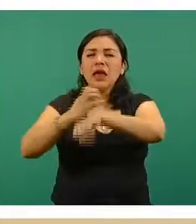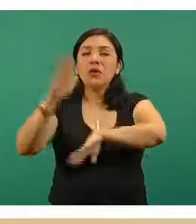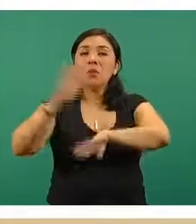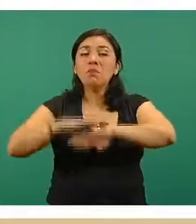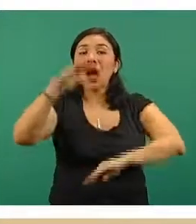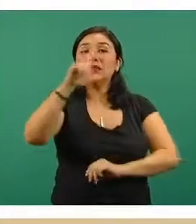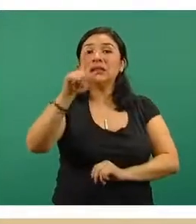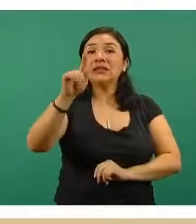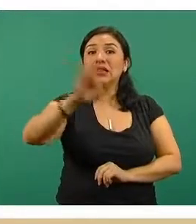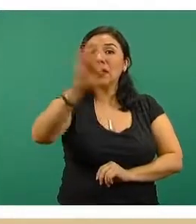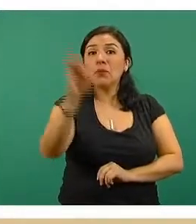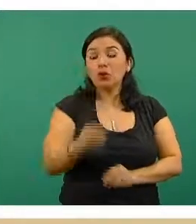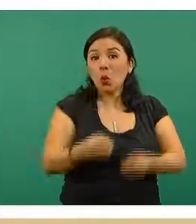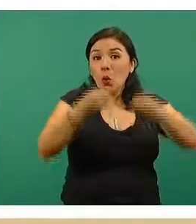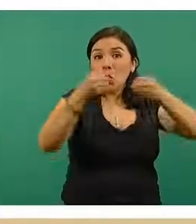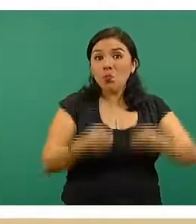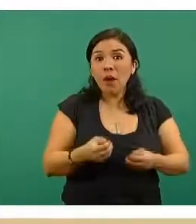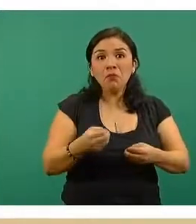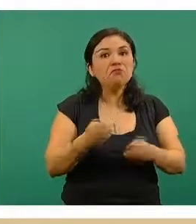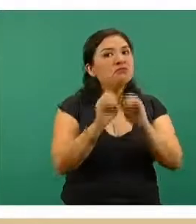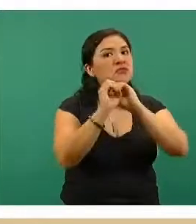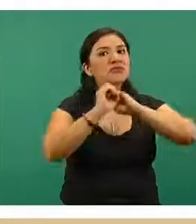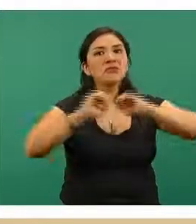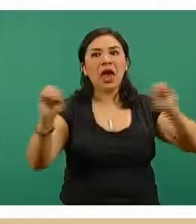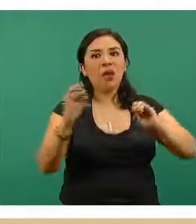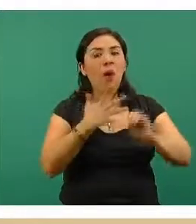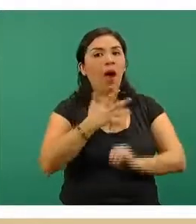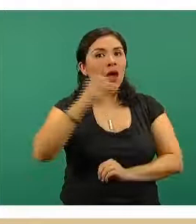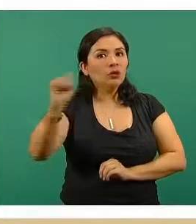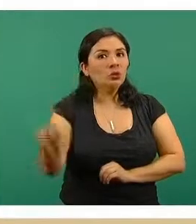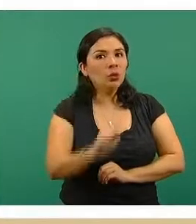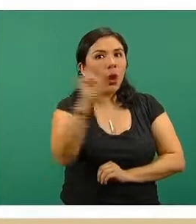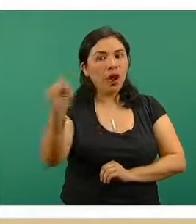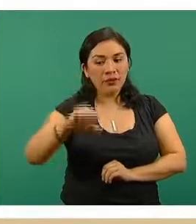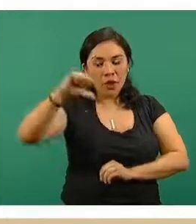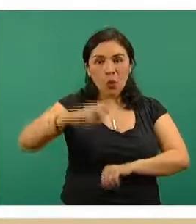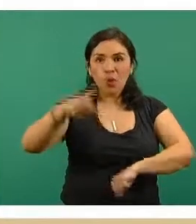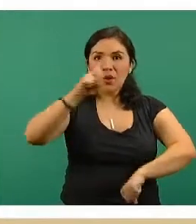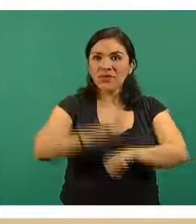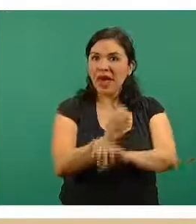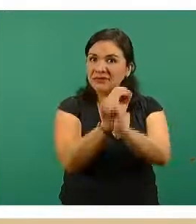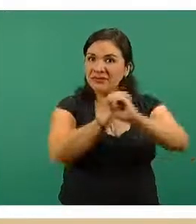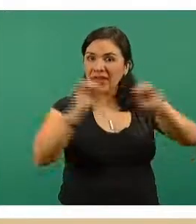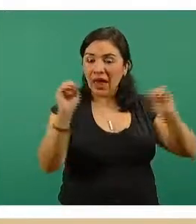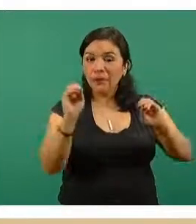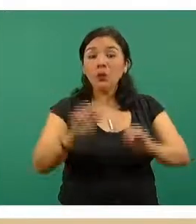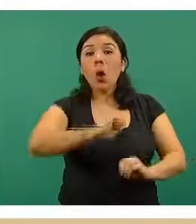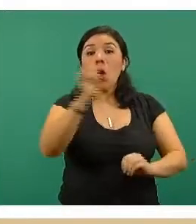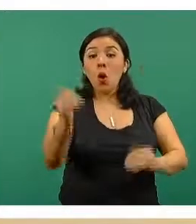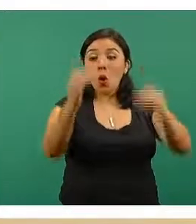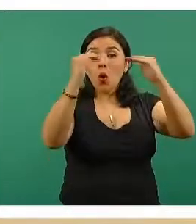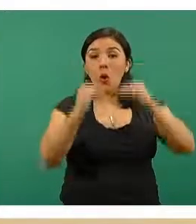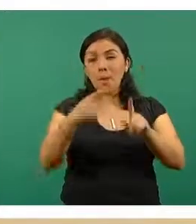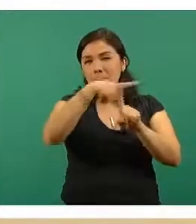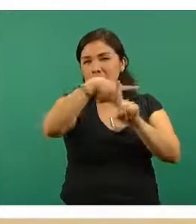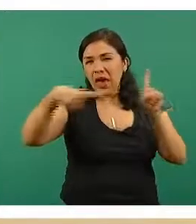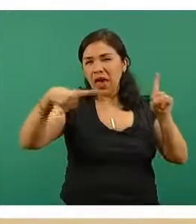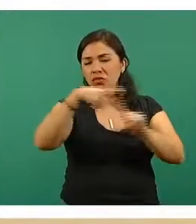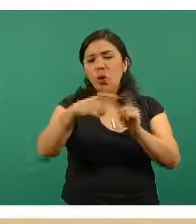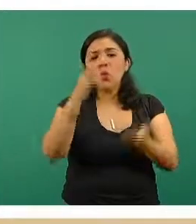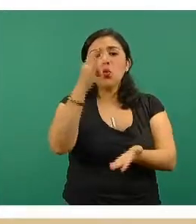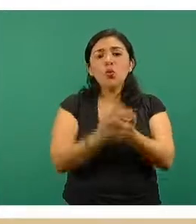de 70% de ocupación, no tenemos afortunadamente el día de hoy ninguna entidad, y en el rango medio